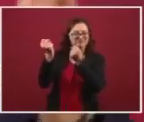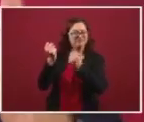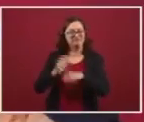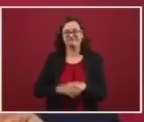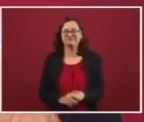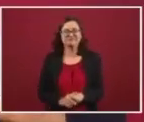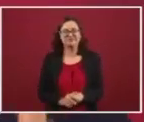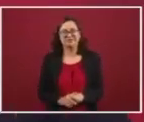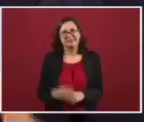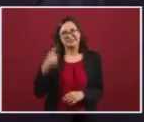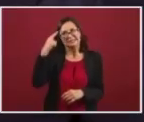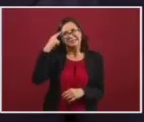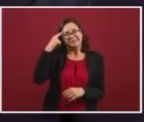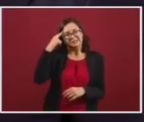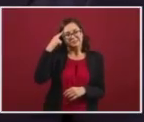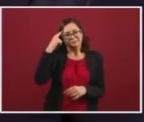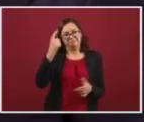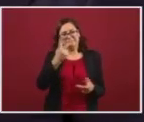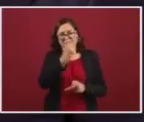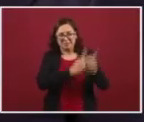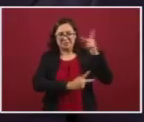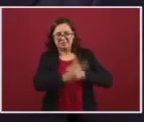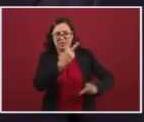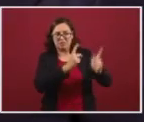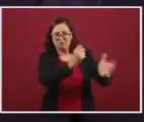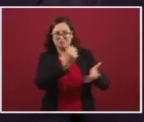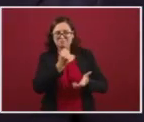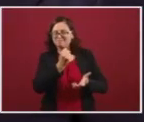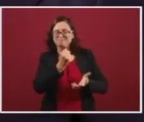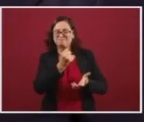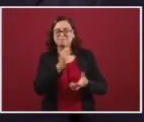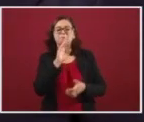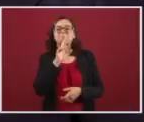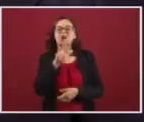Entonces, ahí necesitamos inversión del sector privado.